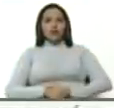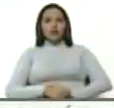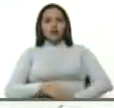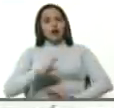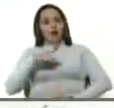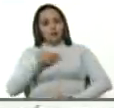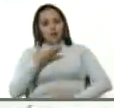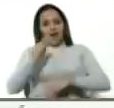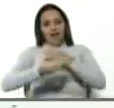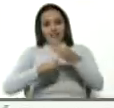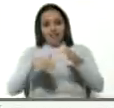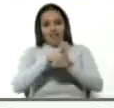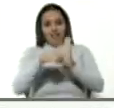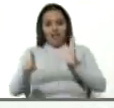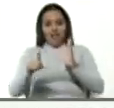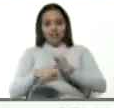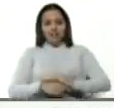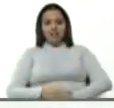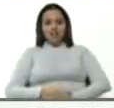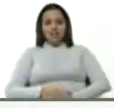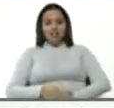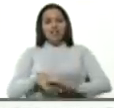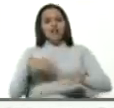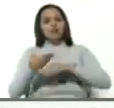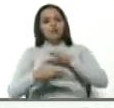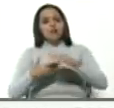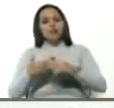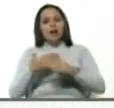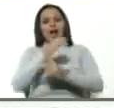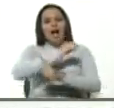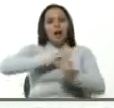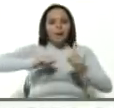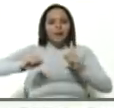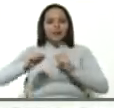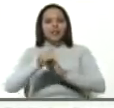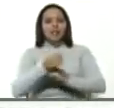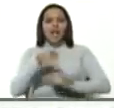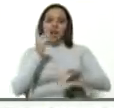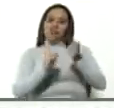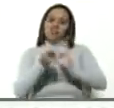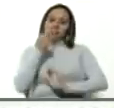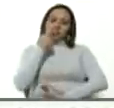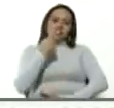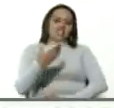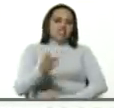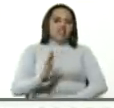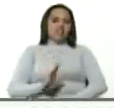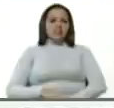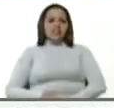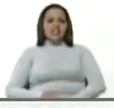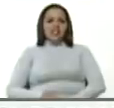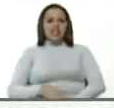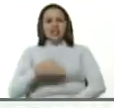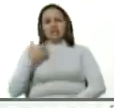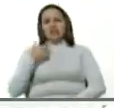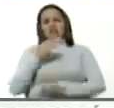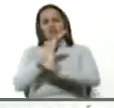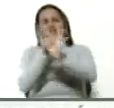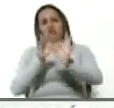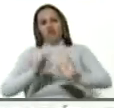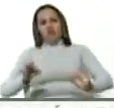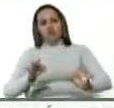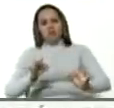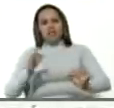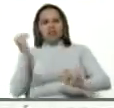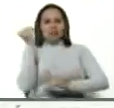judicializar estos casos, que para algunos termina siendo algo así como que un hobby maléfico,